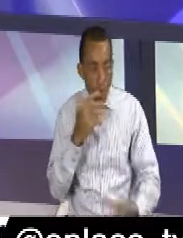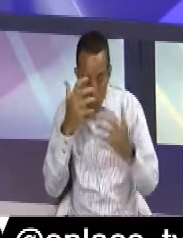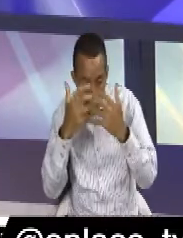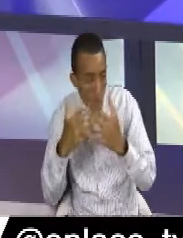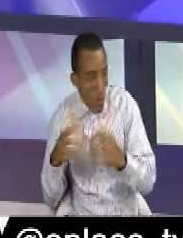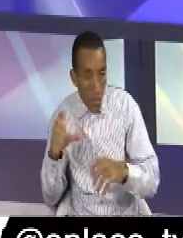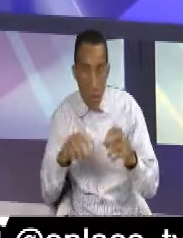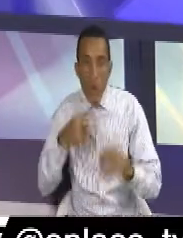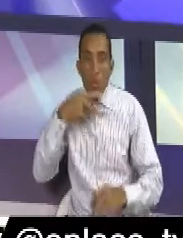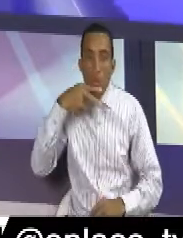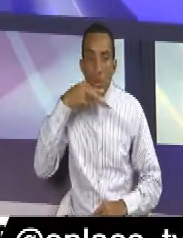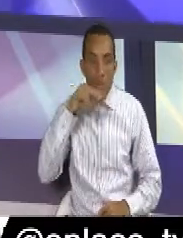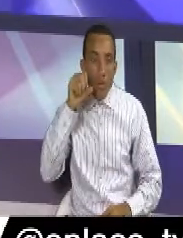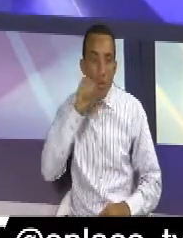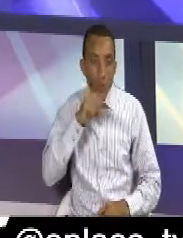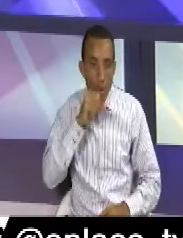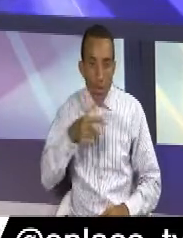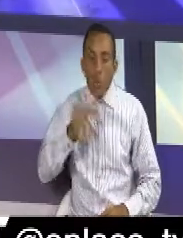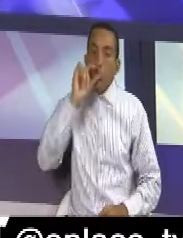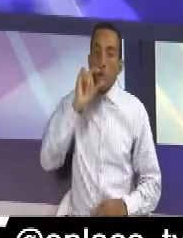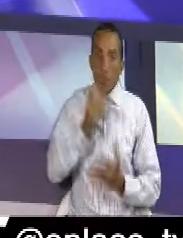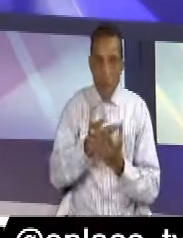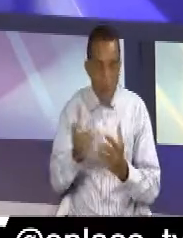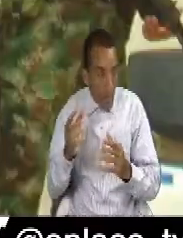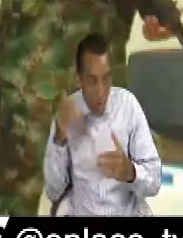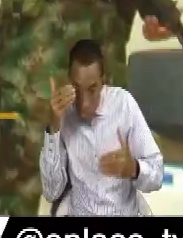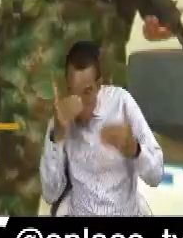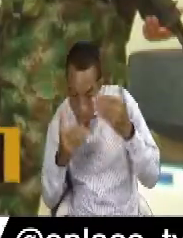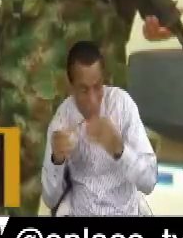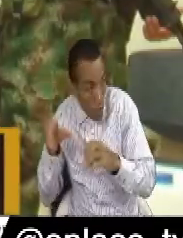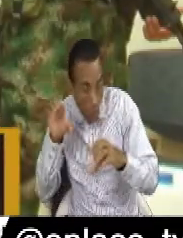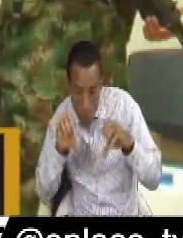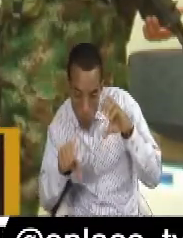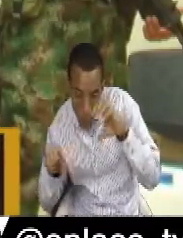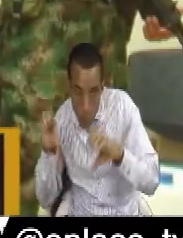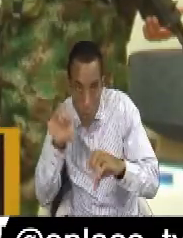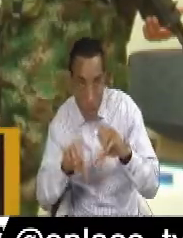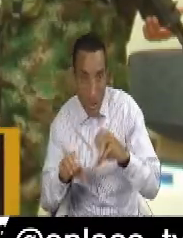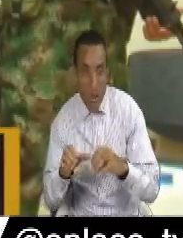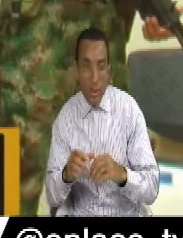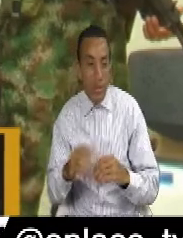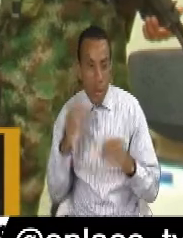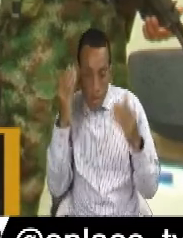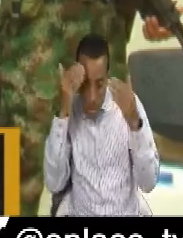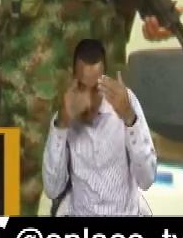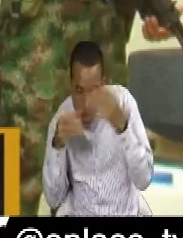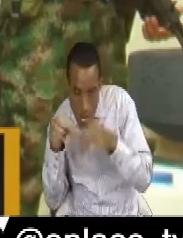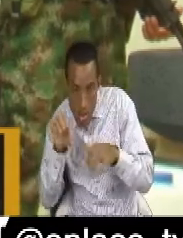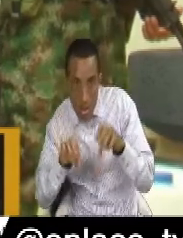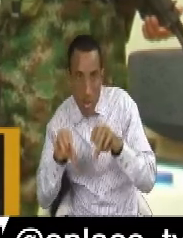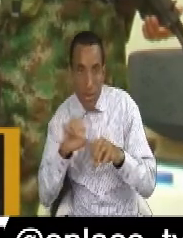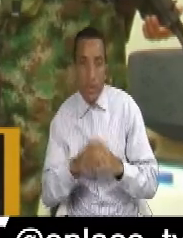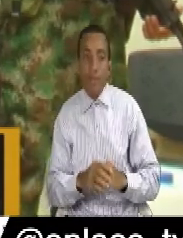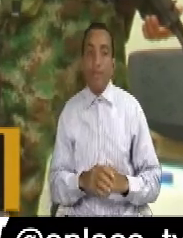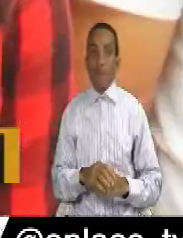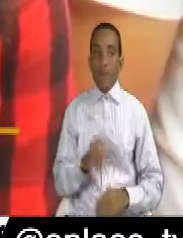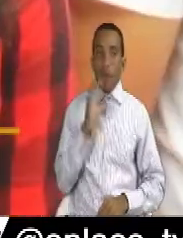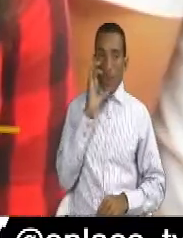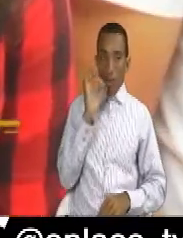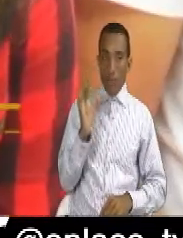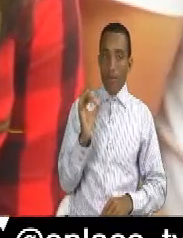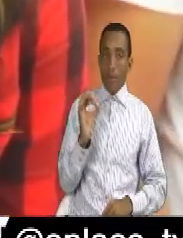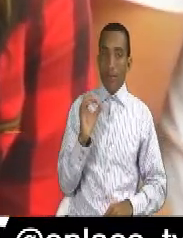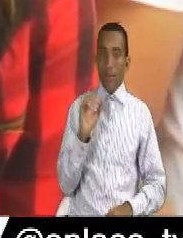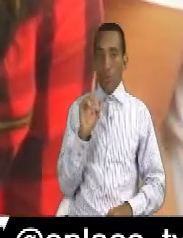3 personas fueron detenidas en medio del operativo. Estas 2 mujeres y este hombre fueron detenidos en medio de un operativo del CTI en el